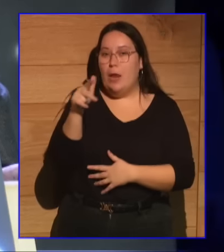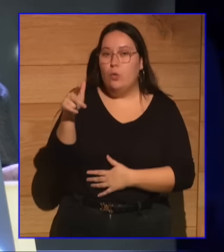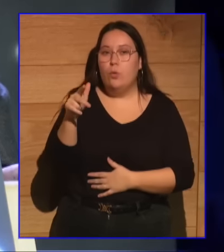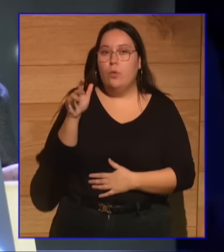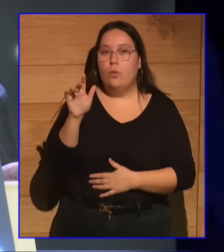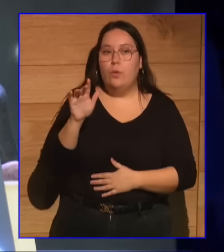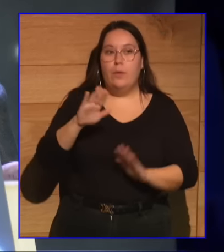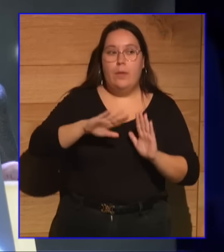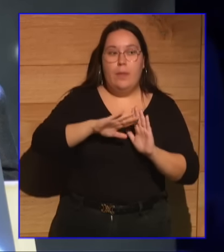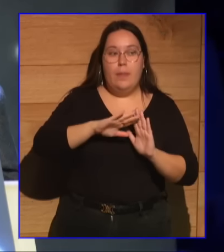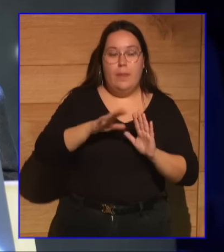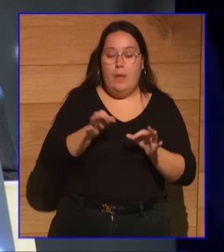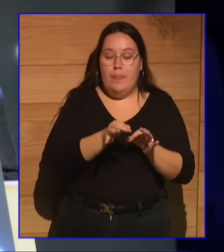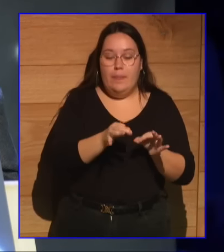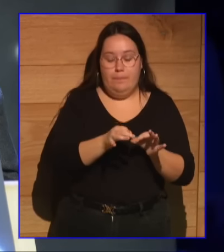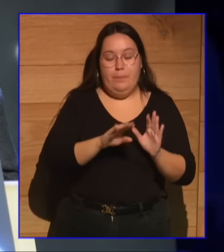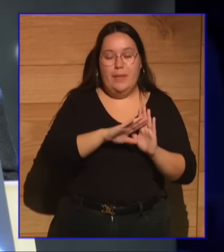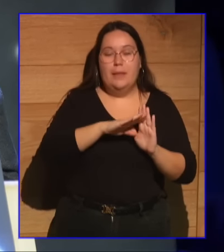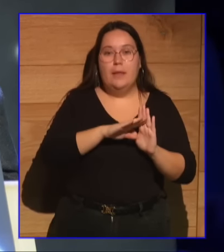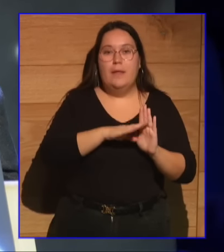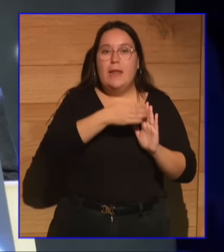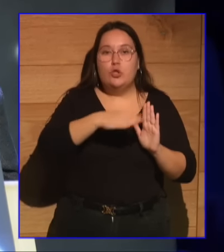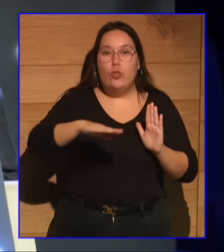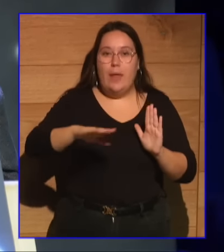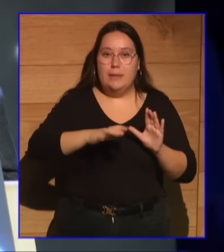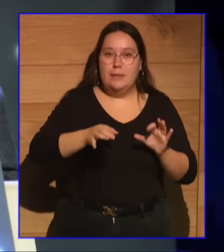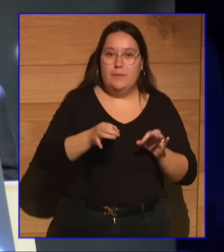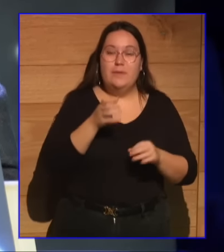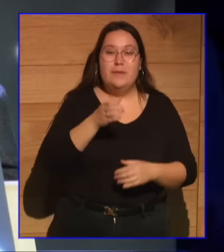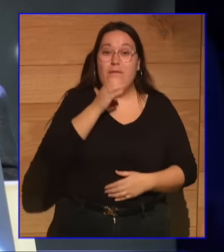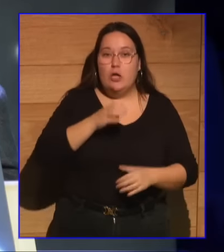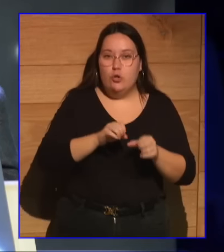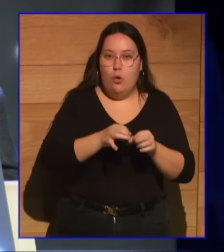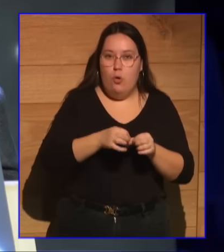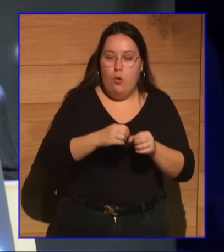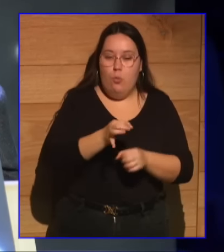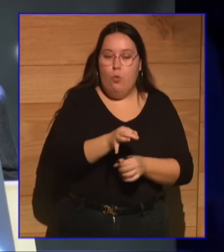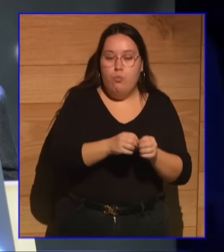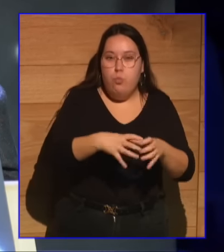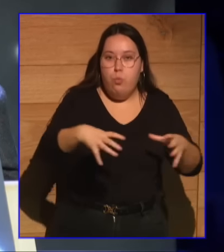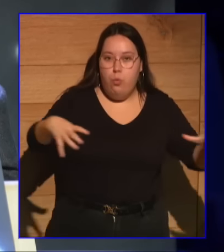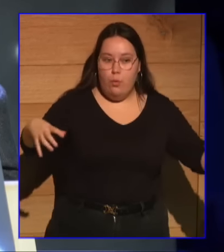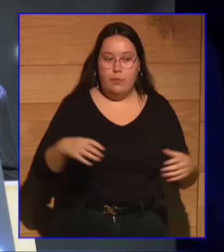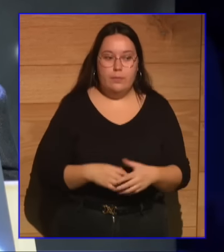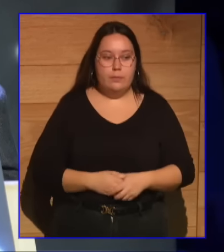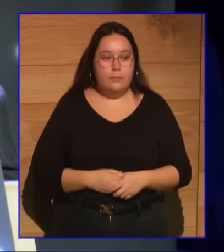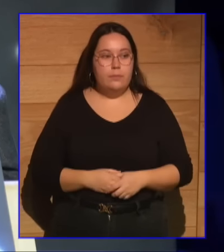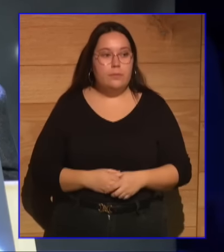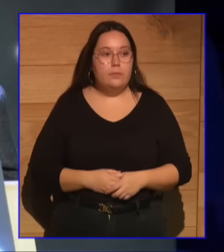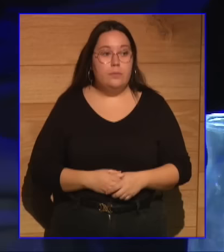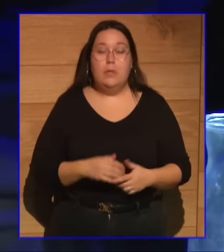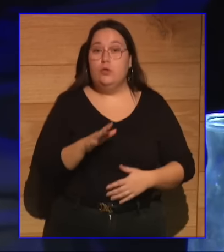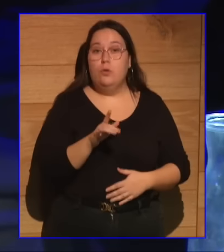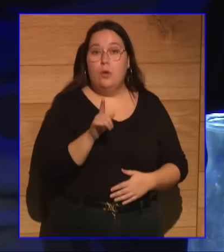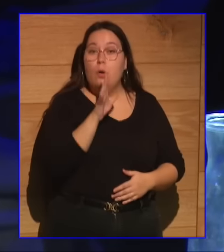las ondas concéntricas sobre la superficie del vaso. Todo sigue ese mismo principio de Tiburón. Que se lo debemos a Erwin